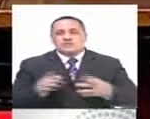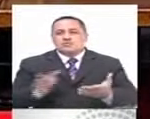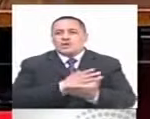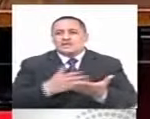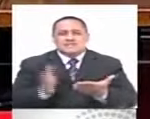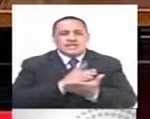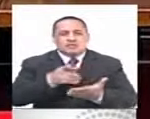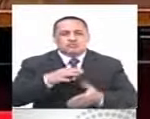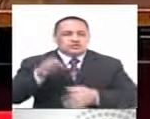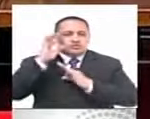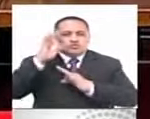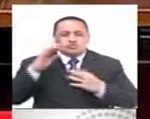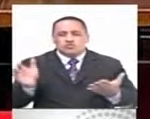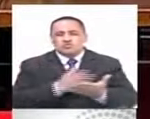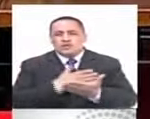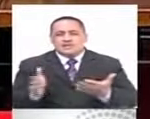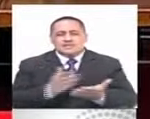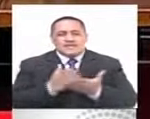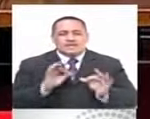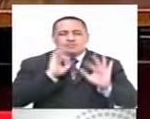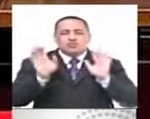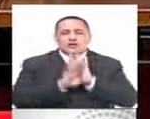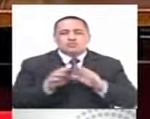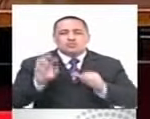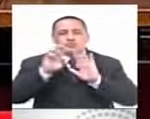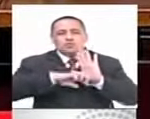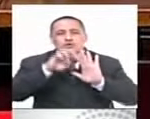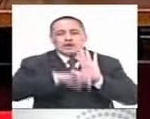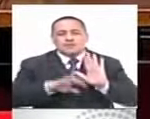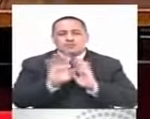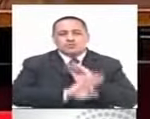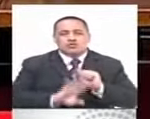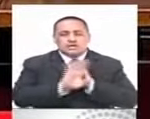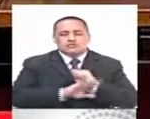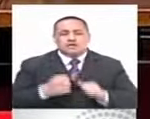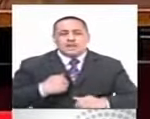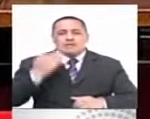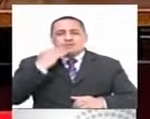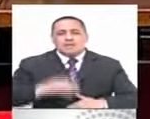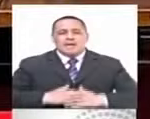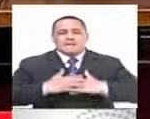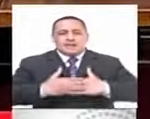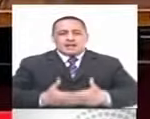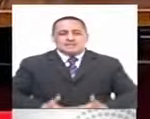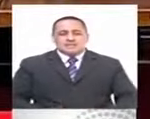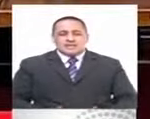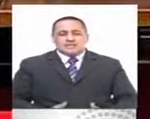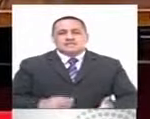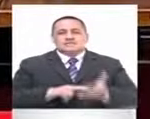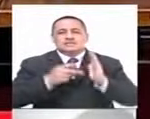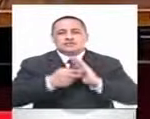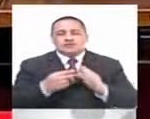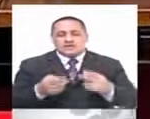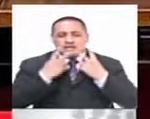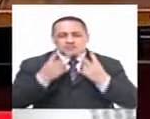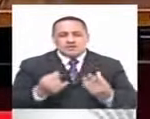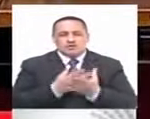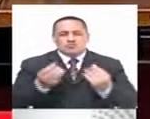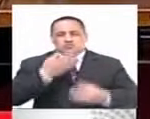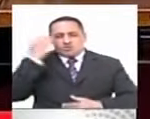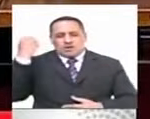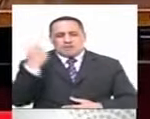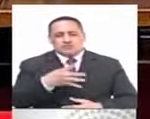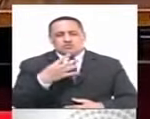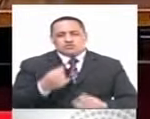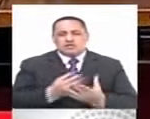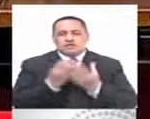eso en su discurso. No existe un programa de protección a la madre gestante. Y eso se traduce en un completo abandono